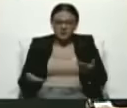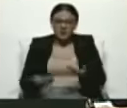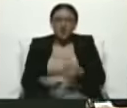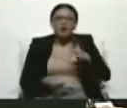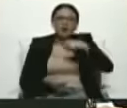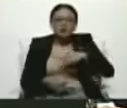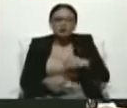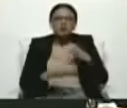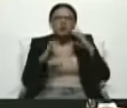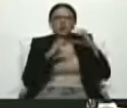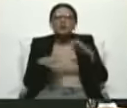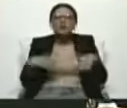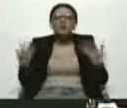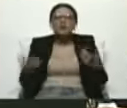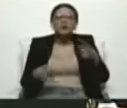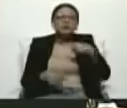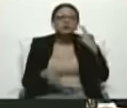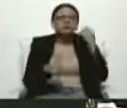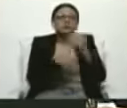debilidad.